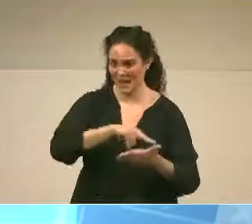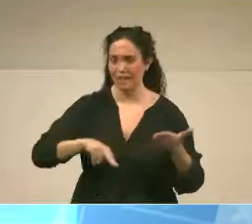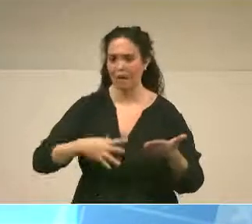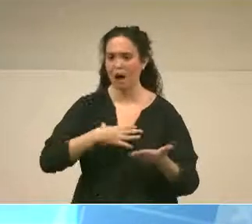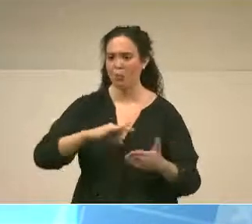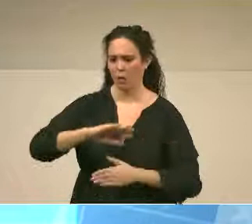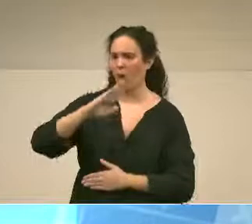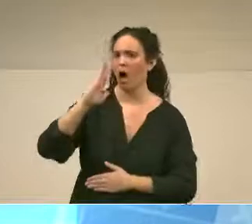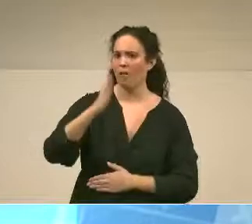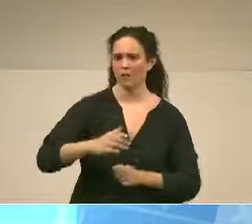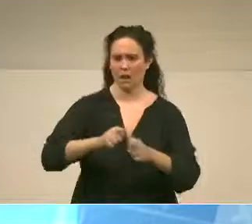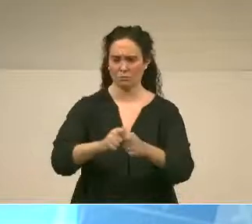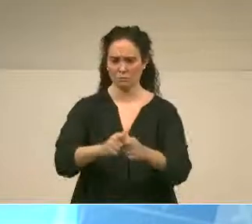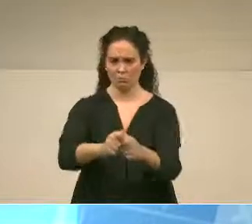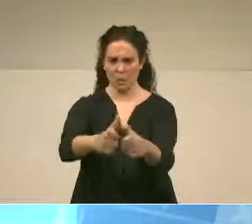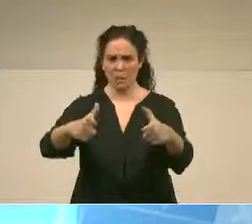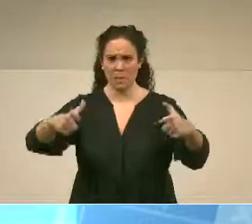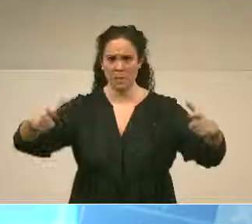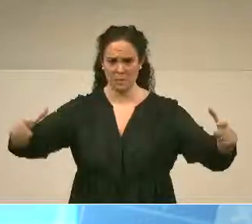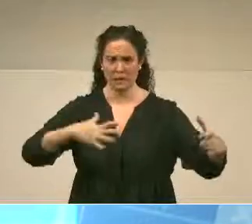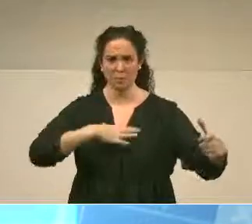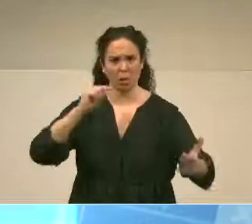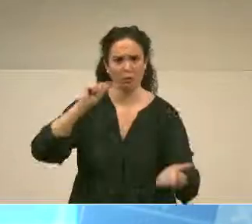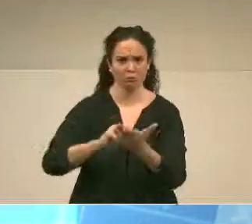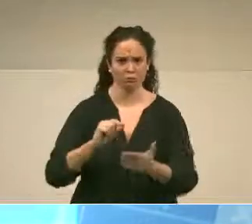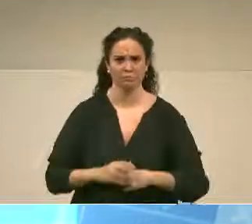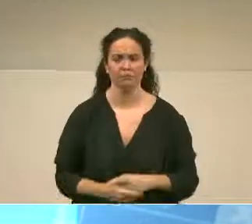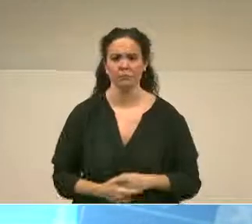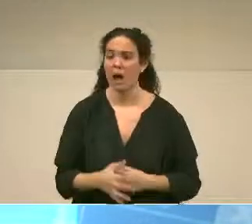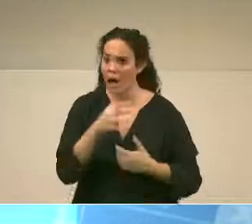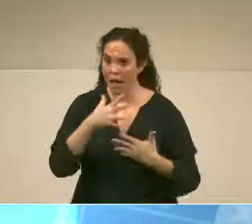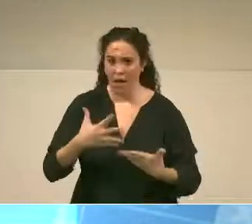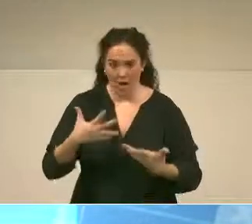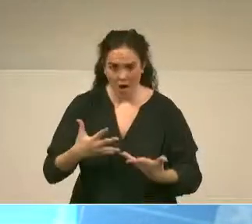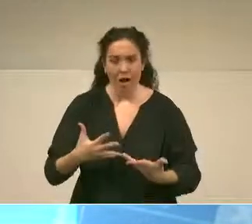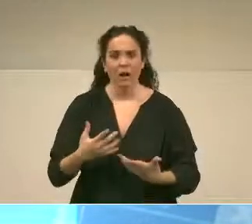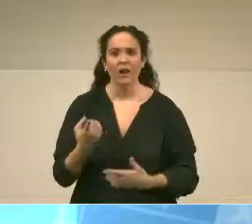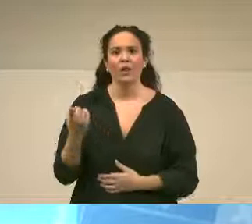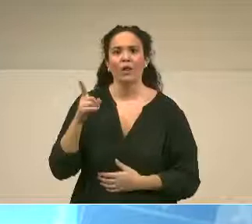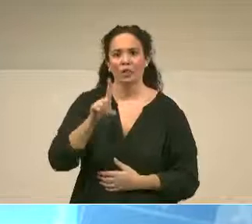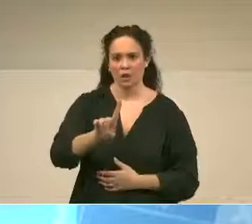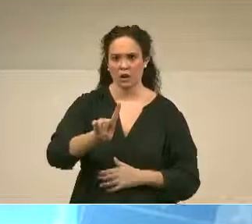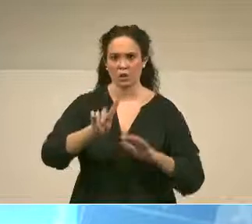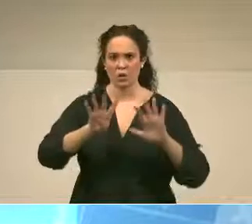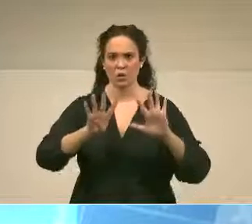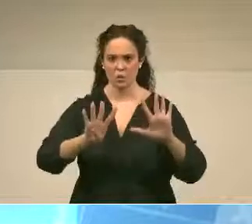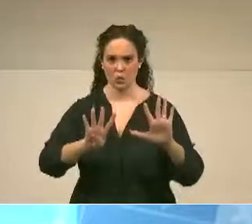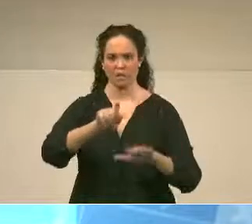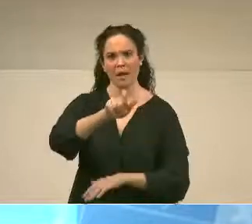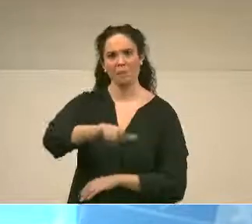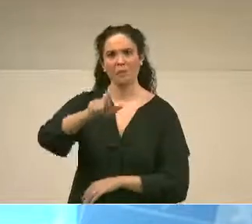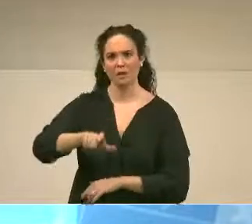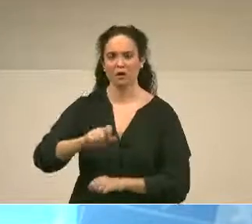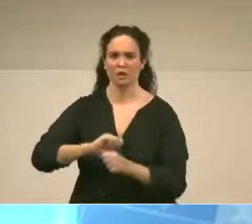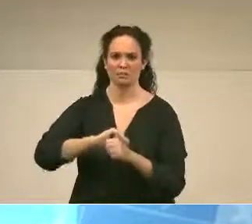incrementos significativos en la incidencia. En estos momentos nos constan 109 casos de cepa